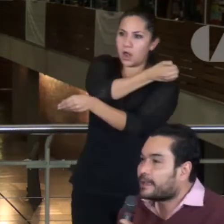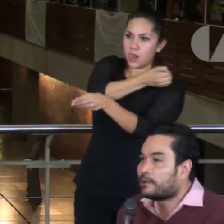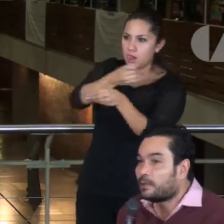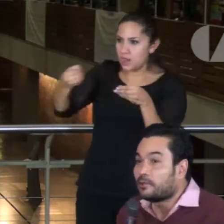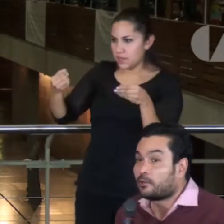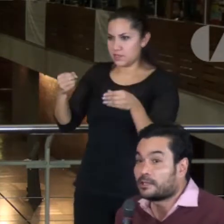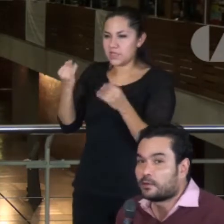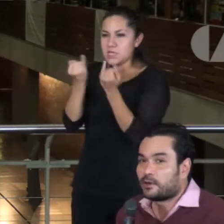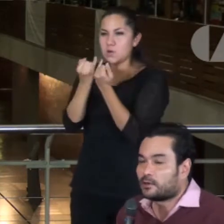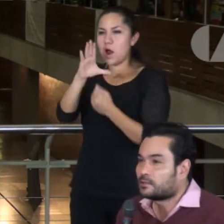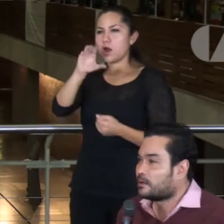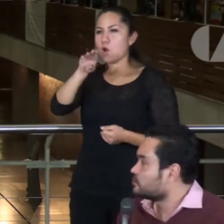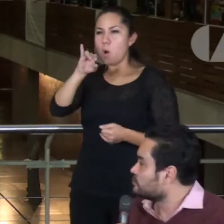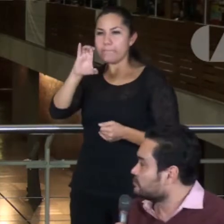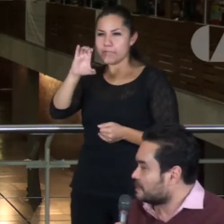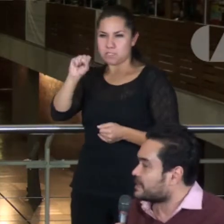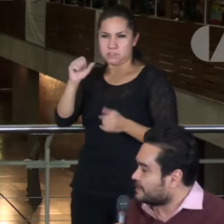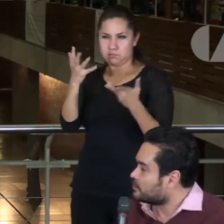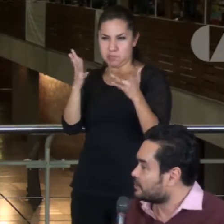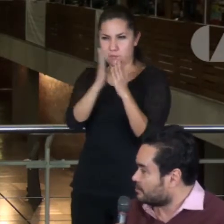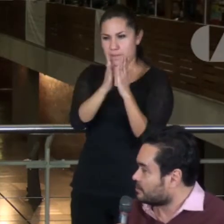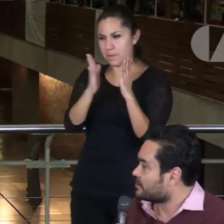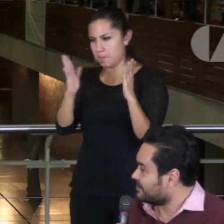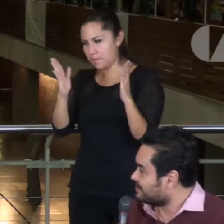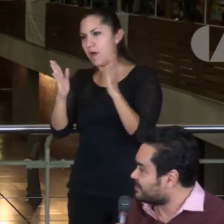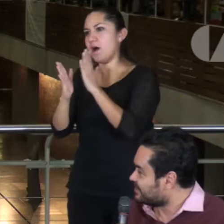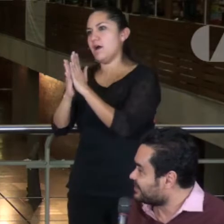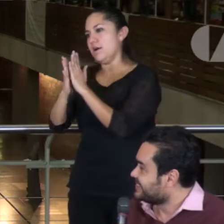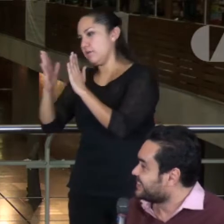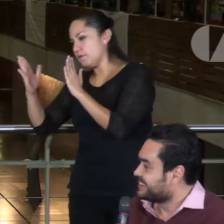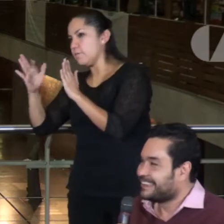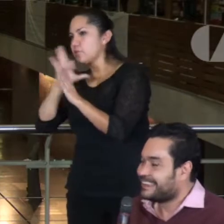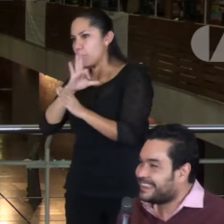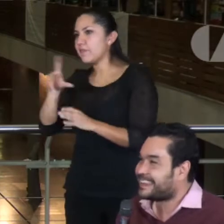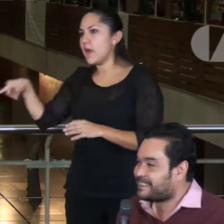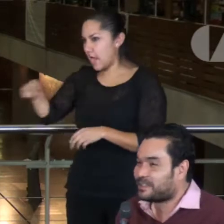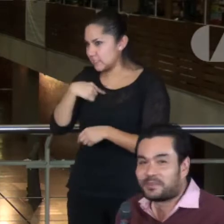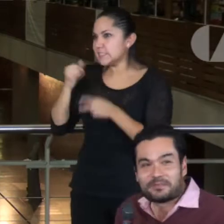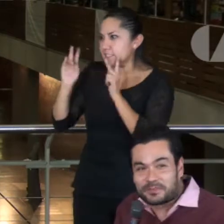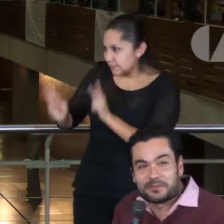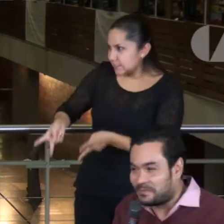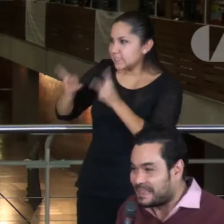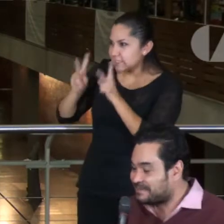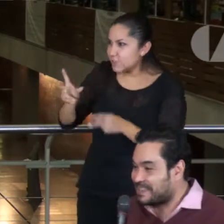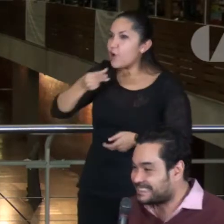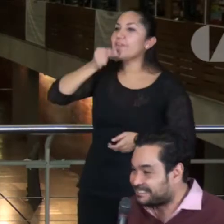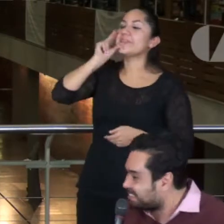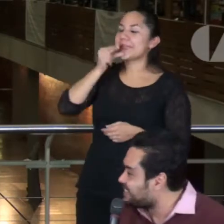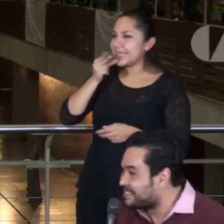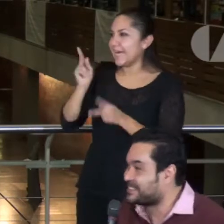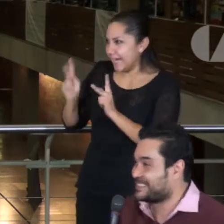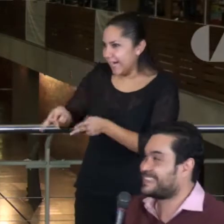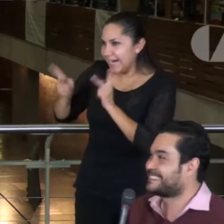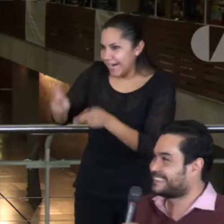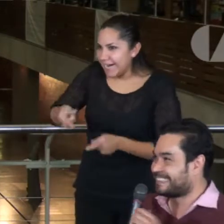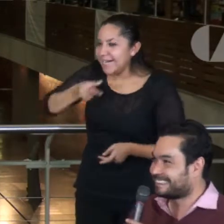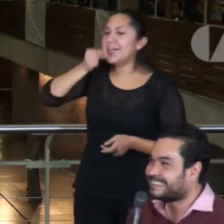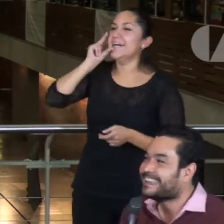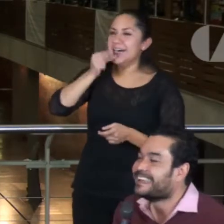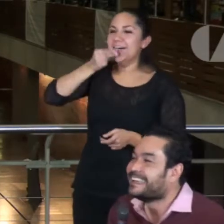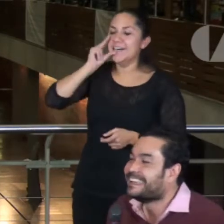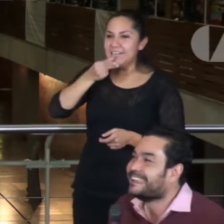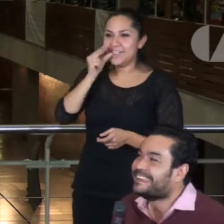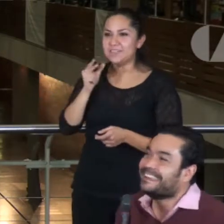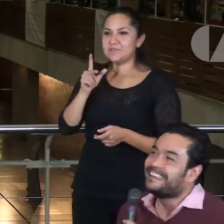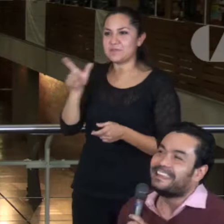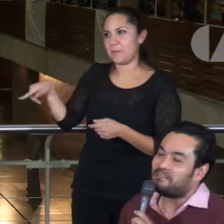que que todo esto bueno no estamos un mercalito y lo otro y luego otro y cada vez nos poníamos como más más entusiastas así